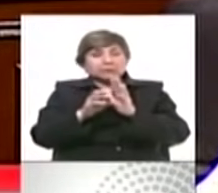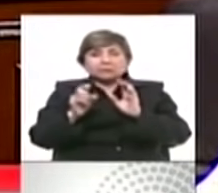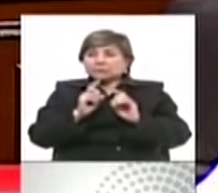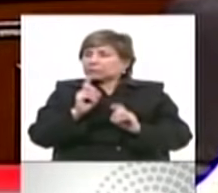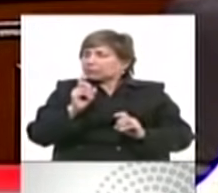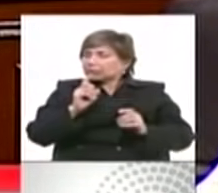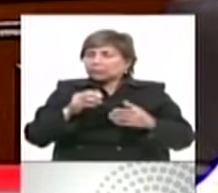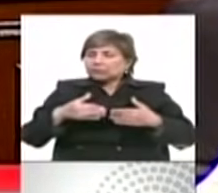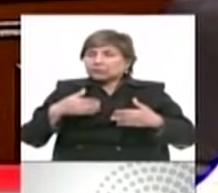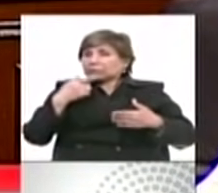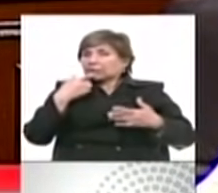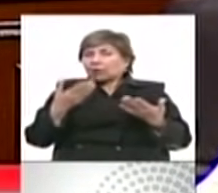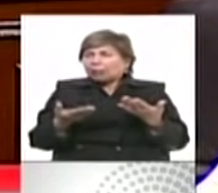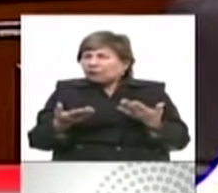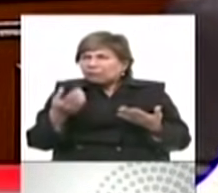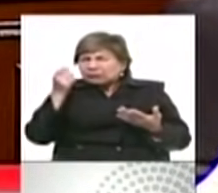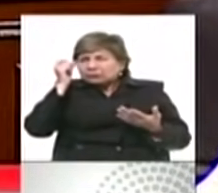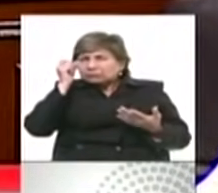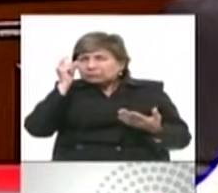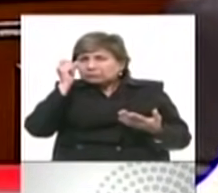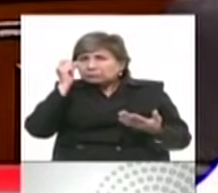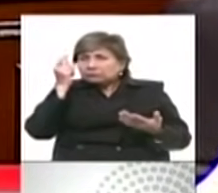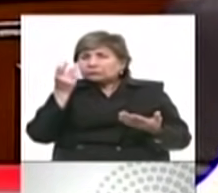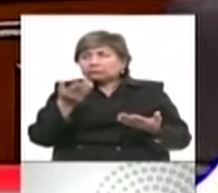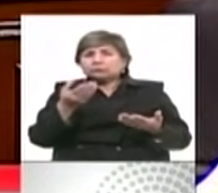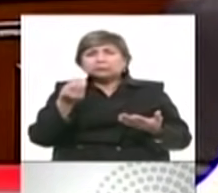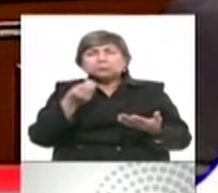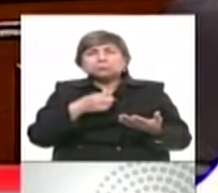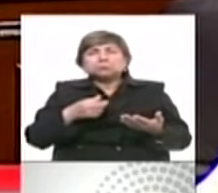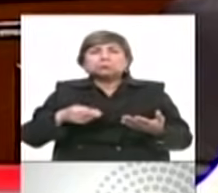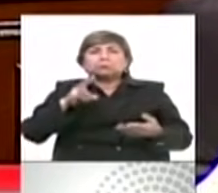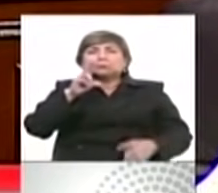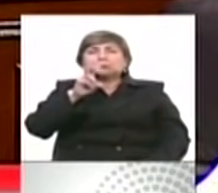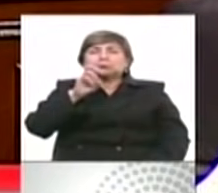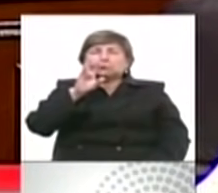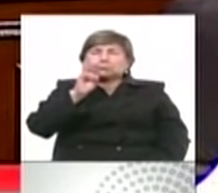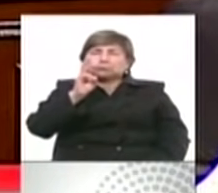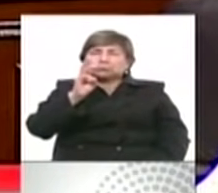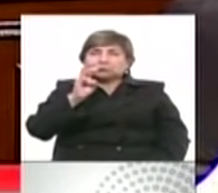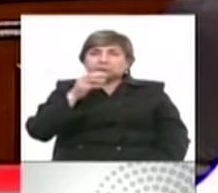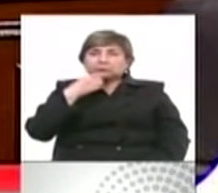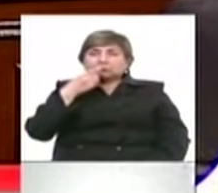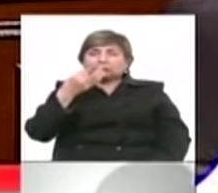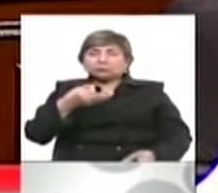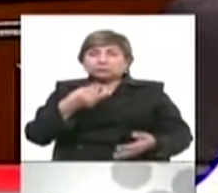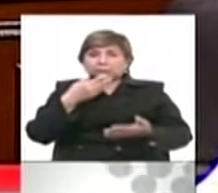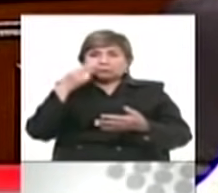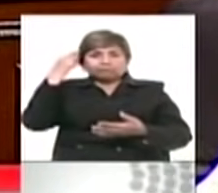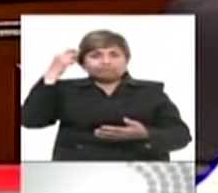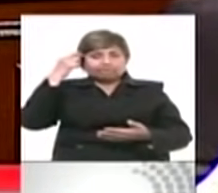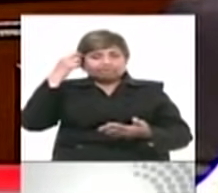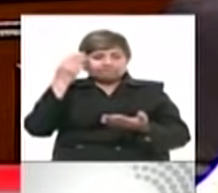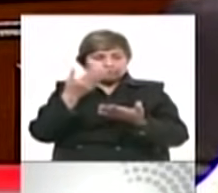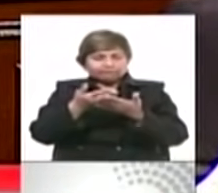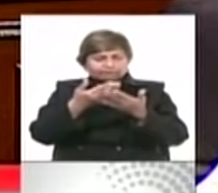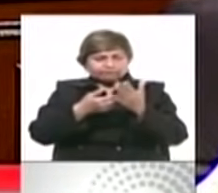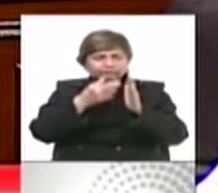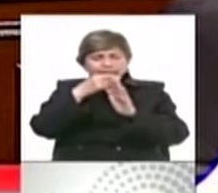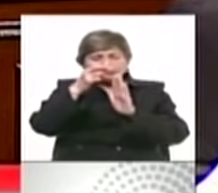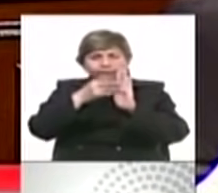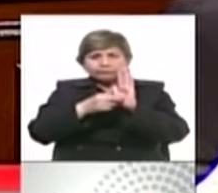necesita modernizar esa planta. En el caso de Paita y Talara, una planta de tratamiento de agua en la Arenal, donde solamente